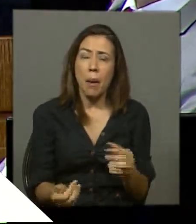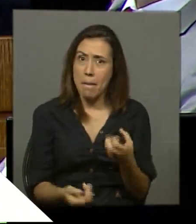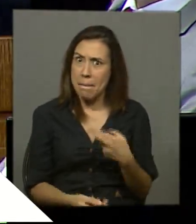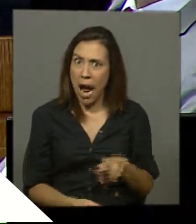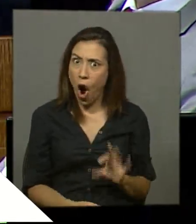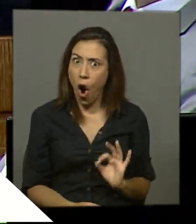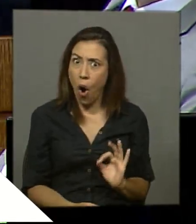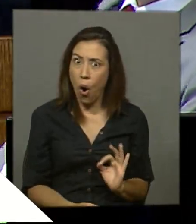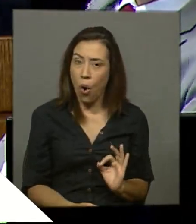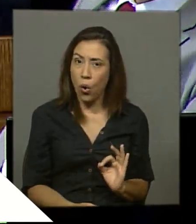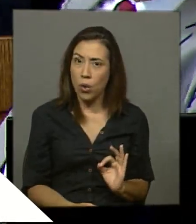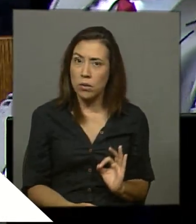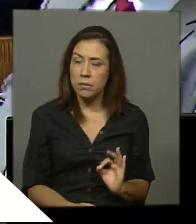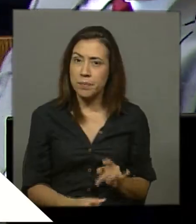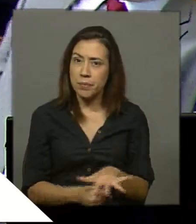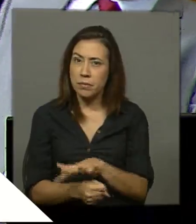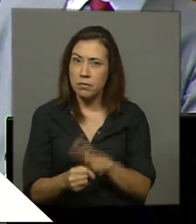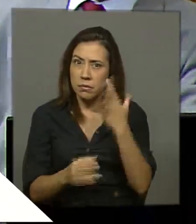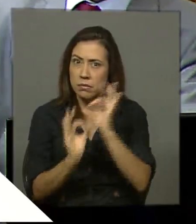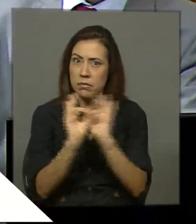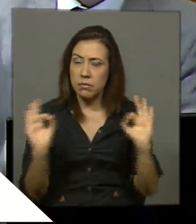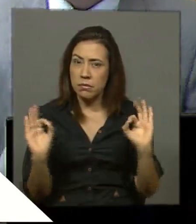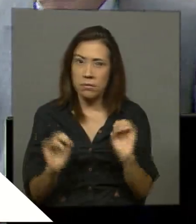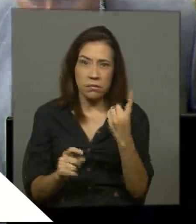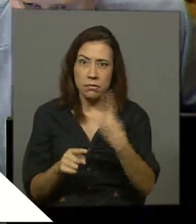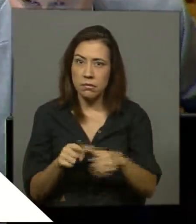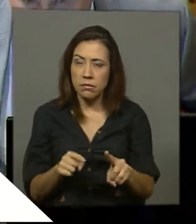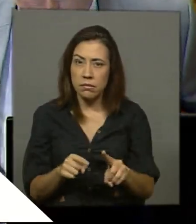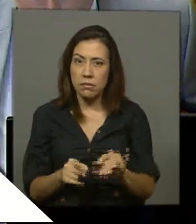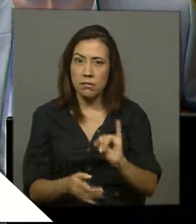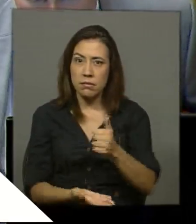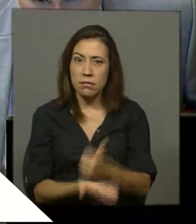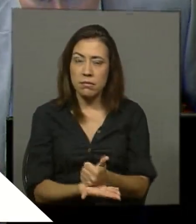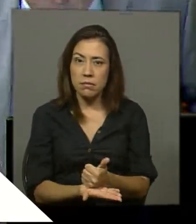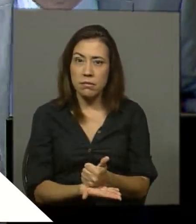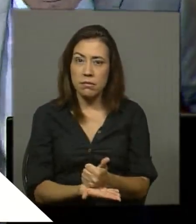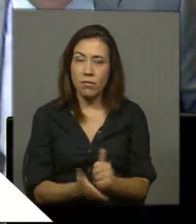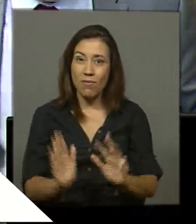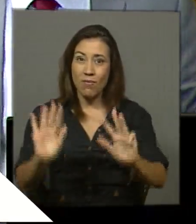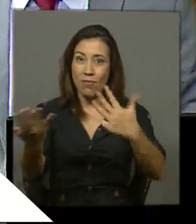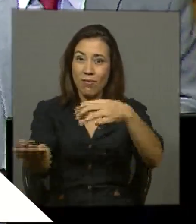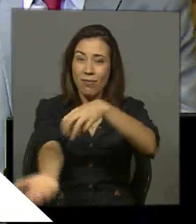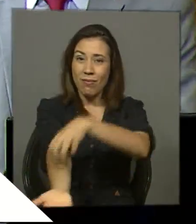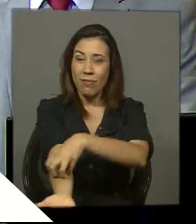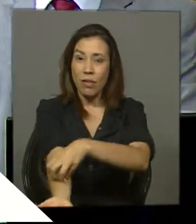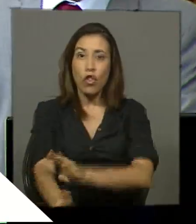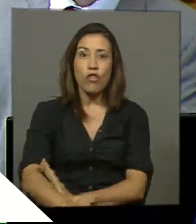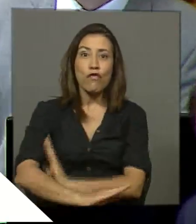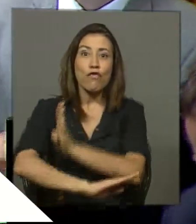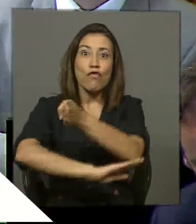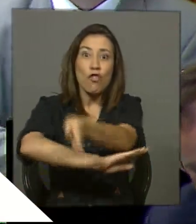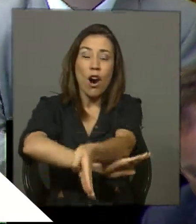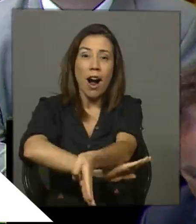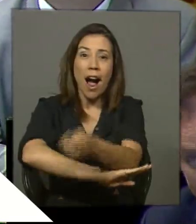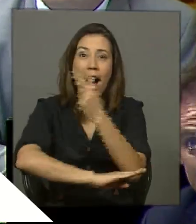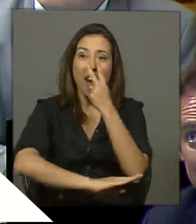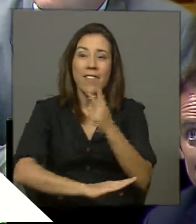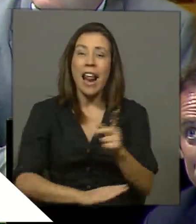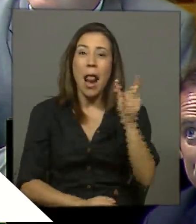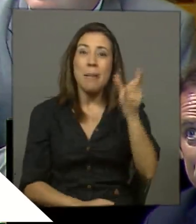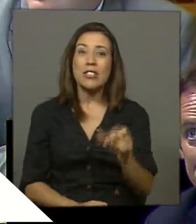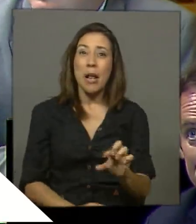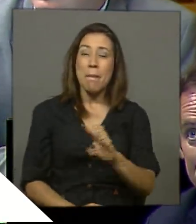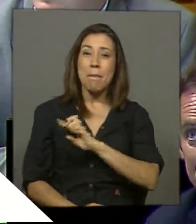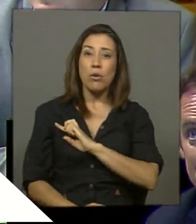ministro en una situación inédita el intendente de la novena región fue a visitar a la imputada